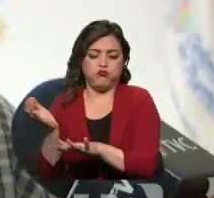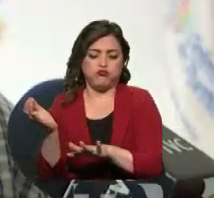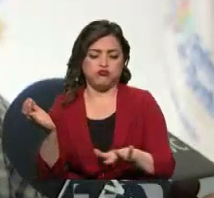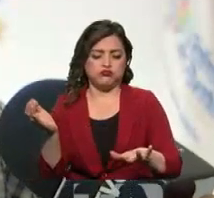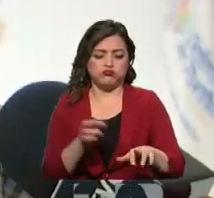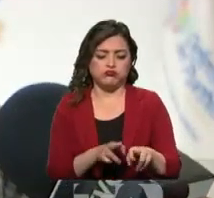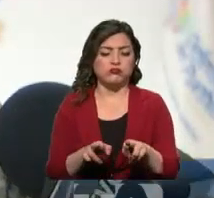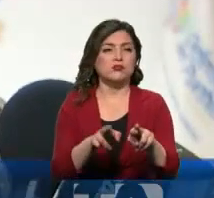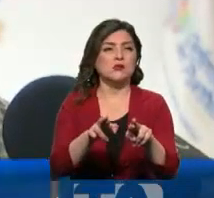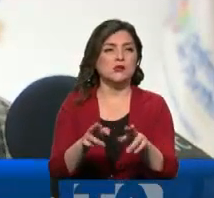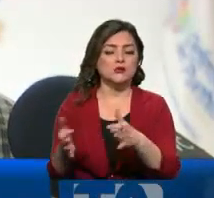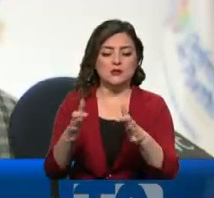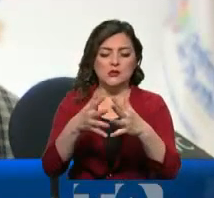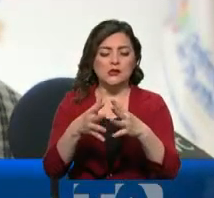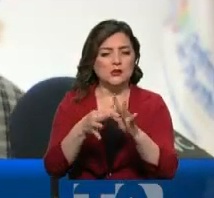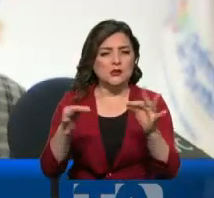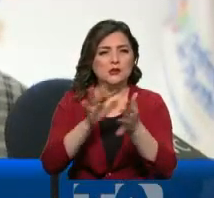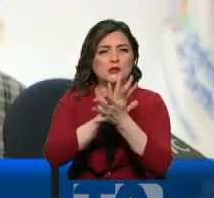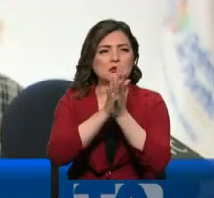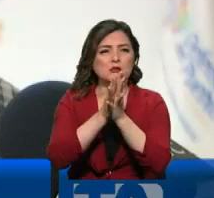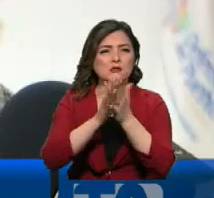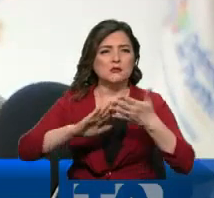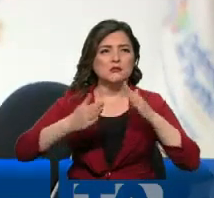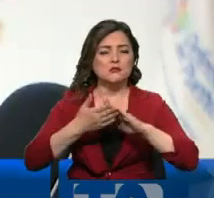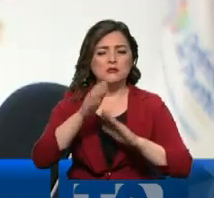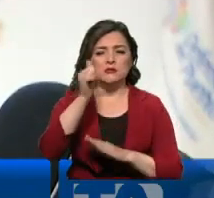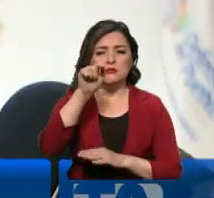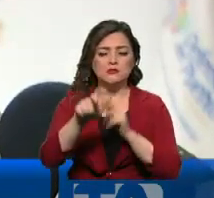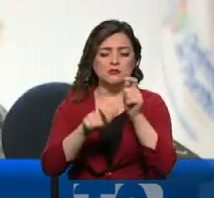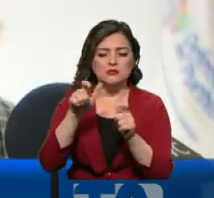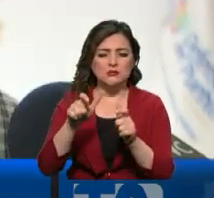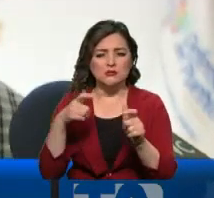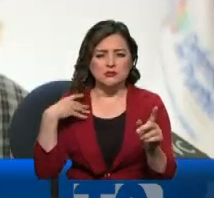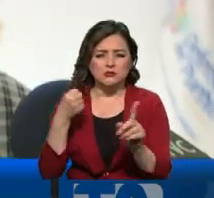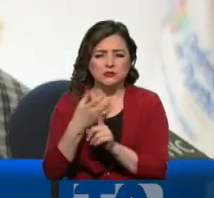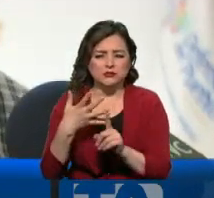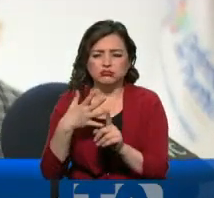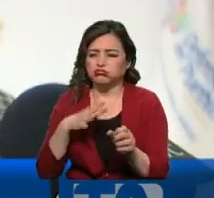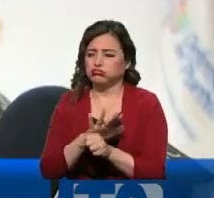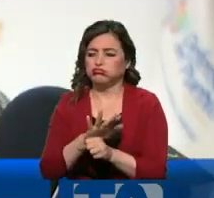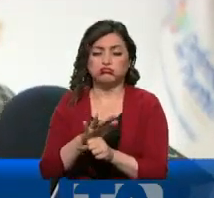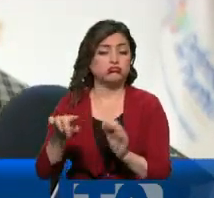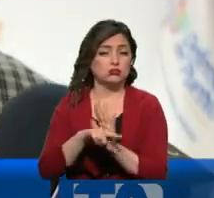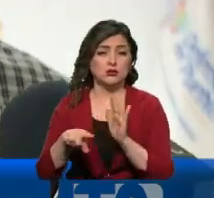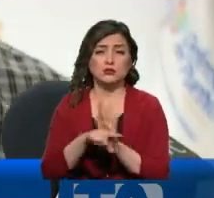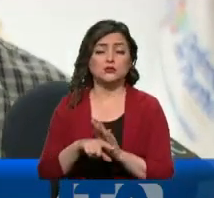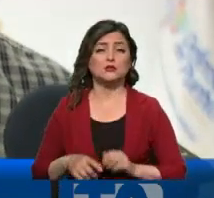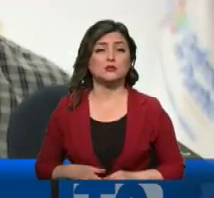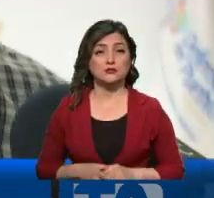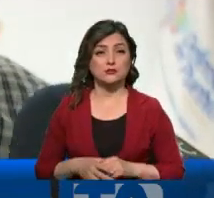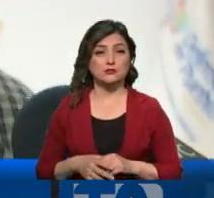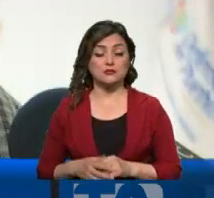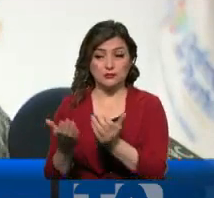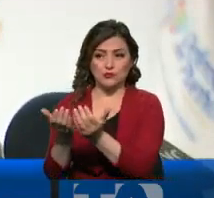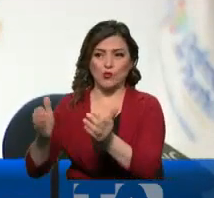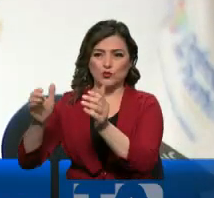ambiental que tenemos nosotros como comunidades, somos como 10.000 personas que estamos afectados. Tema del mal manejo del